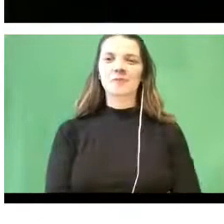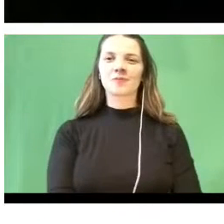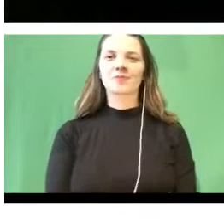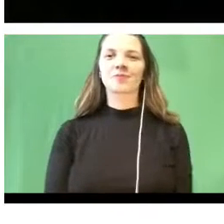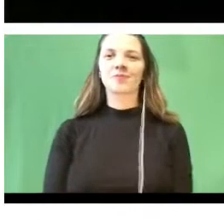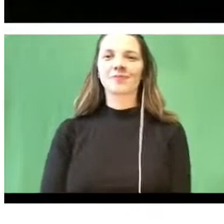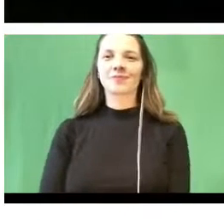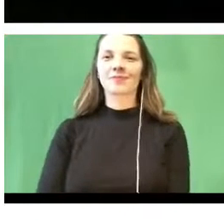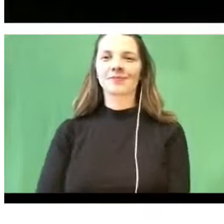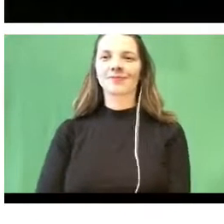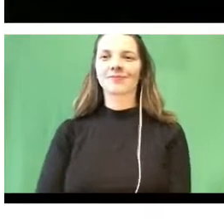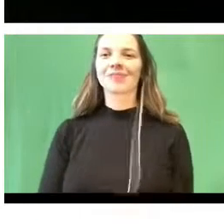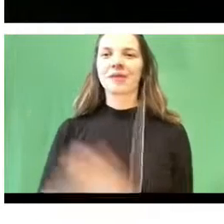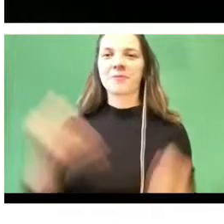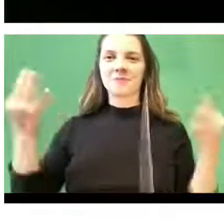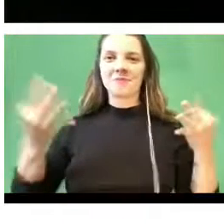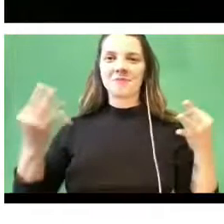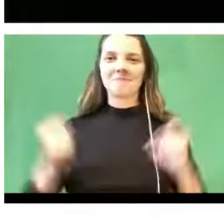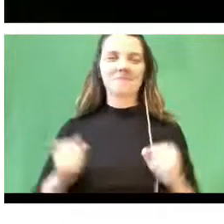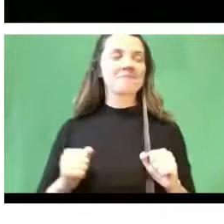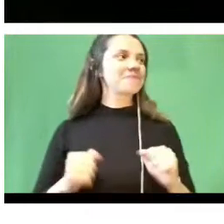De acuerdo.